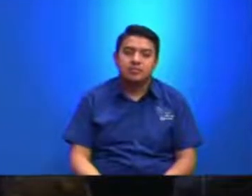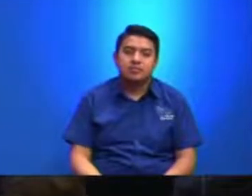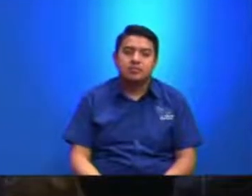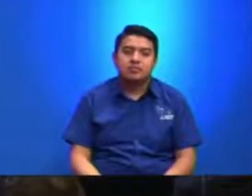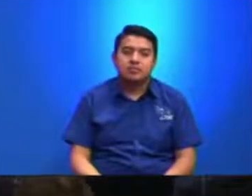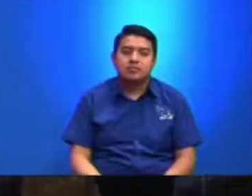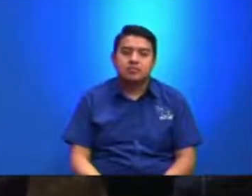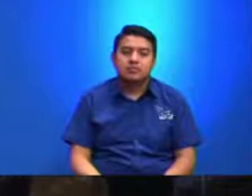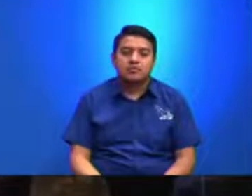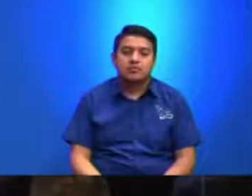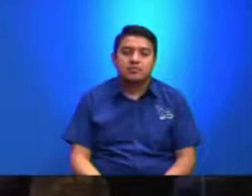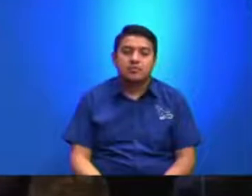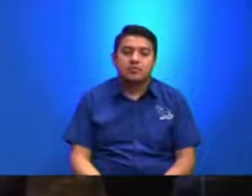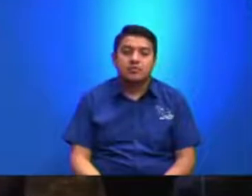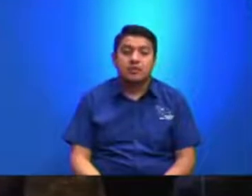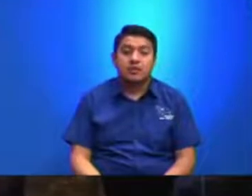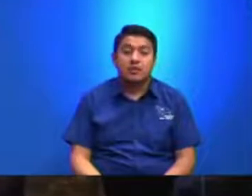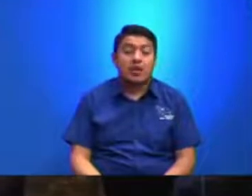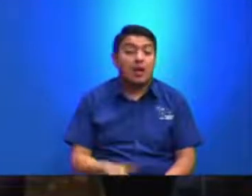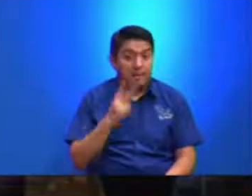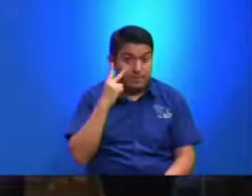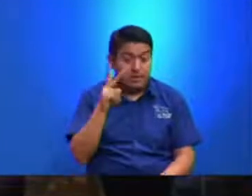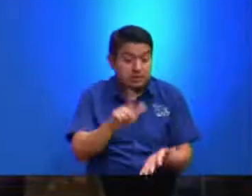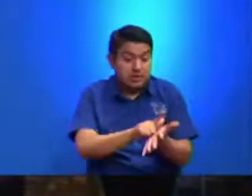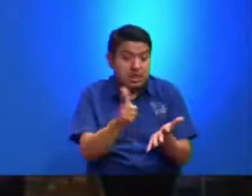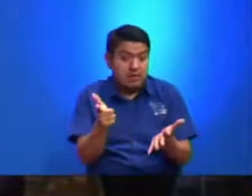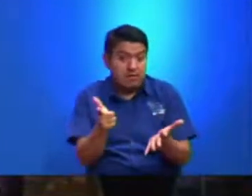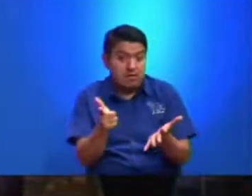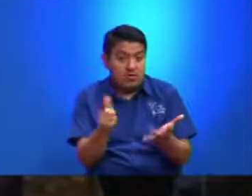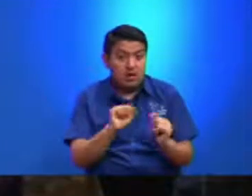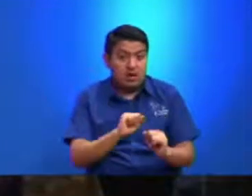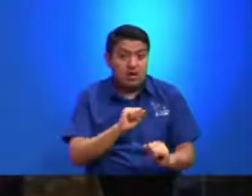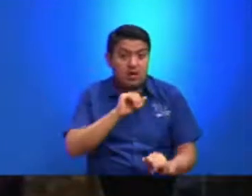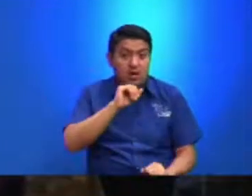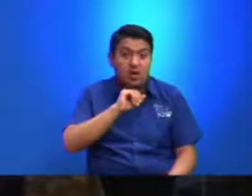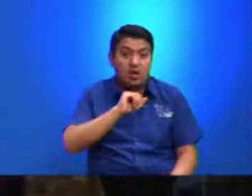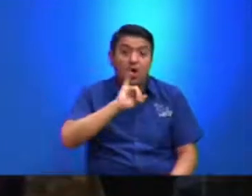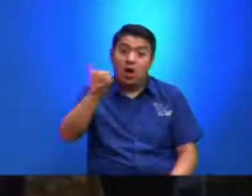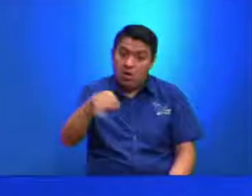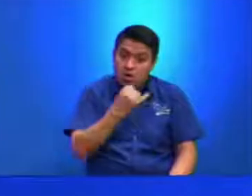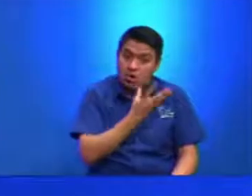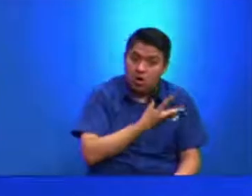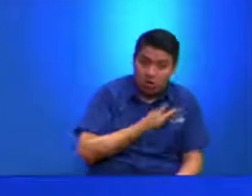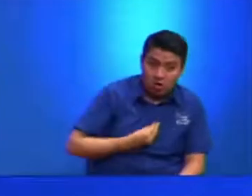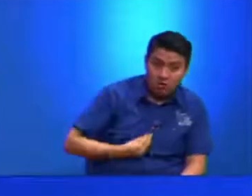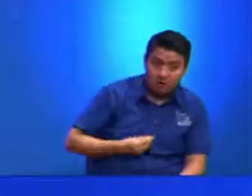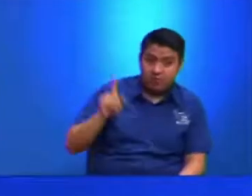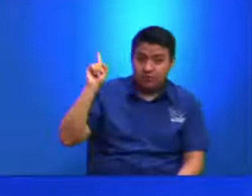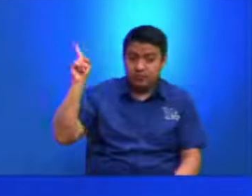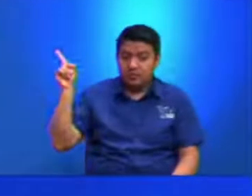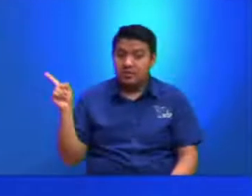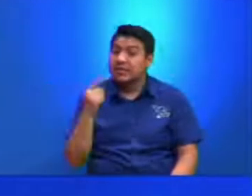Nietzsche, Job 11:20, los ojos de los impíos se secan de envidia. Entonces